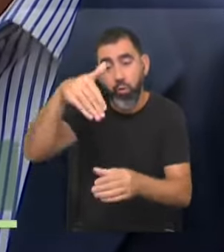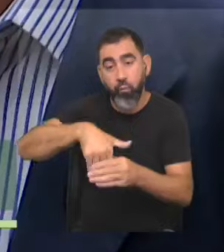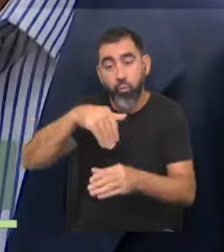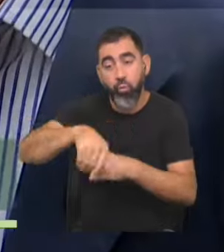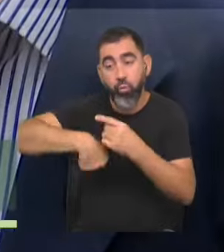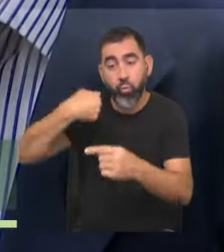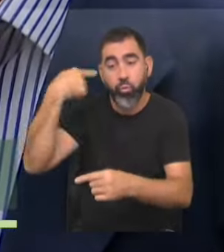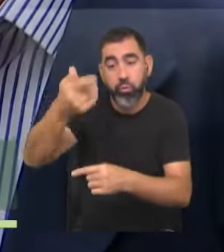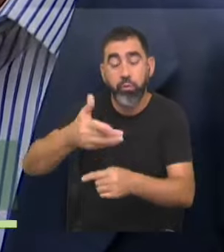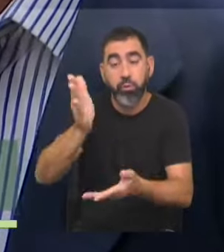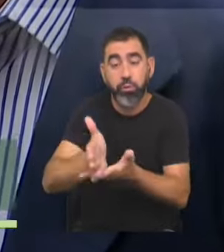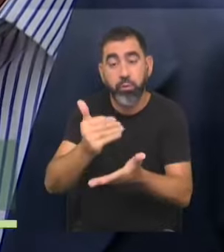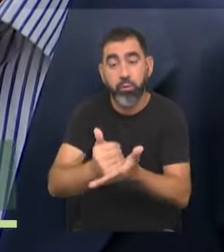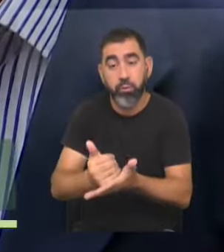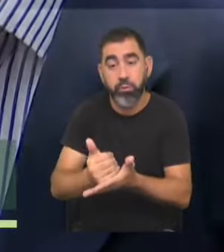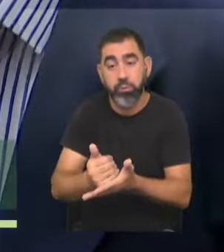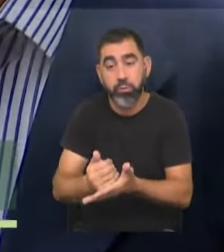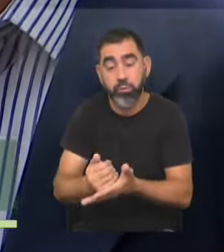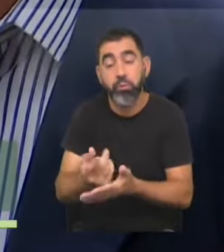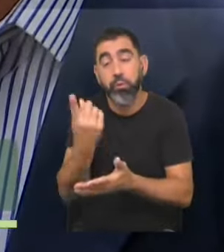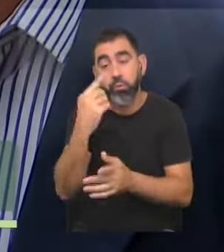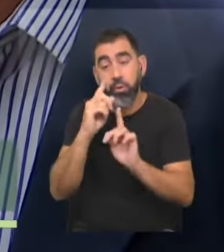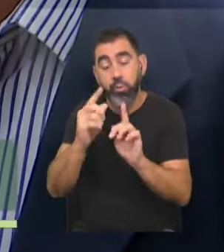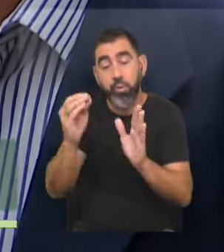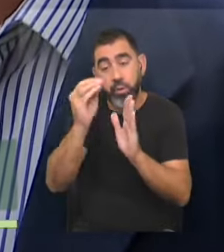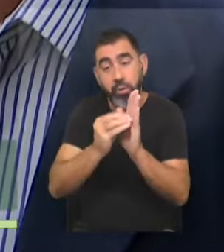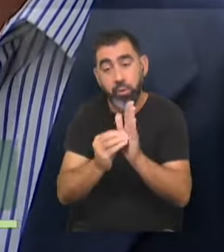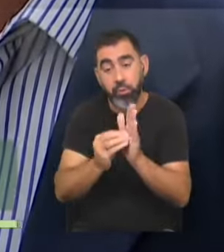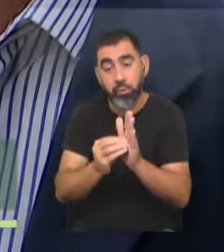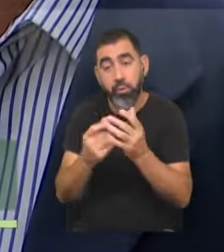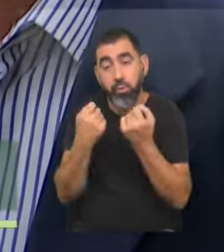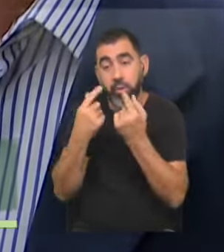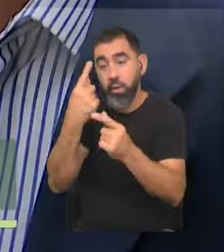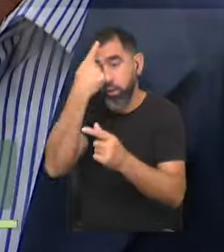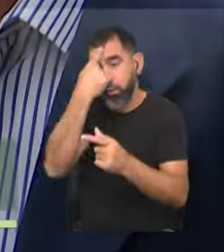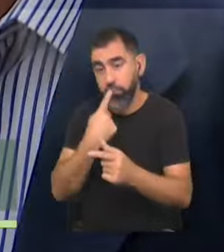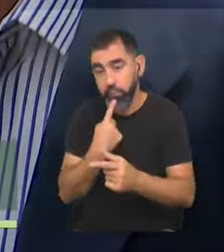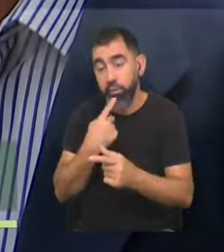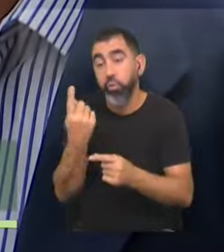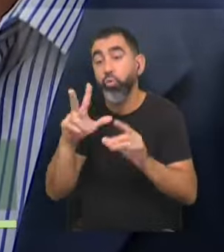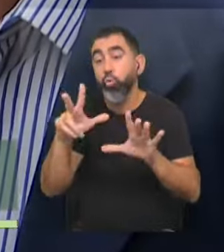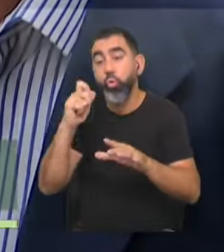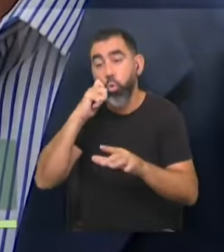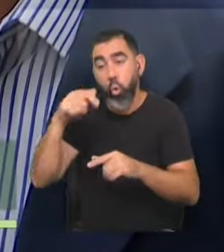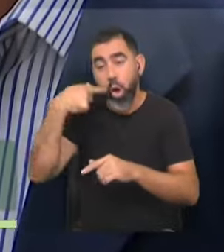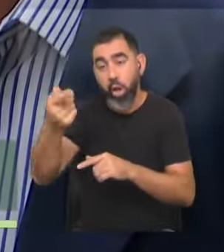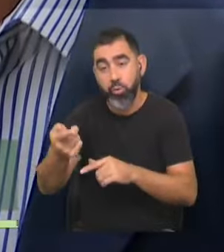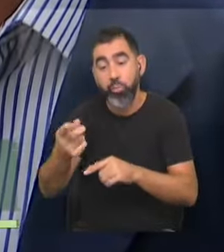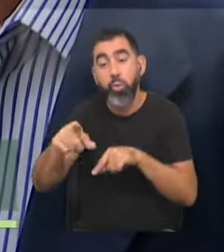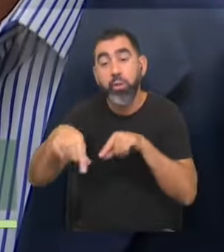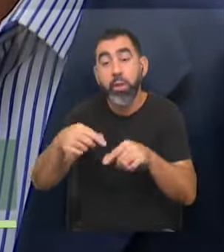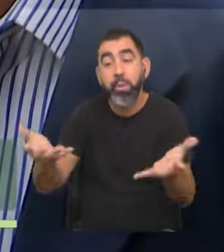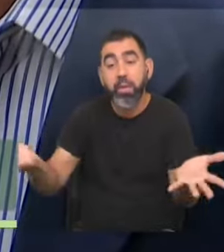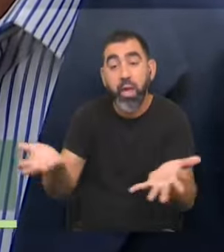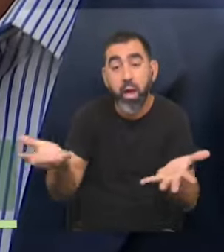elecciones departamentales y municipales entonces para hacerlo tienen que inscribirse hoy se les va a entregar la credencial luego de cumplir 18 pero el trámite tien que hacerlo ahora